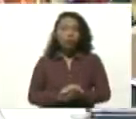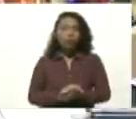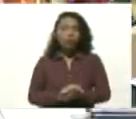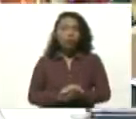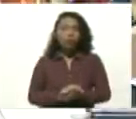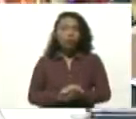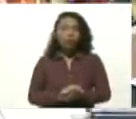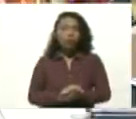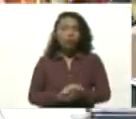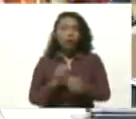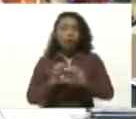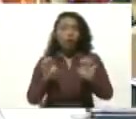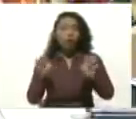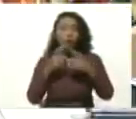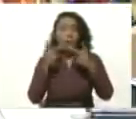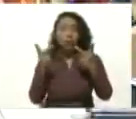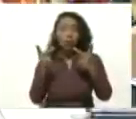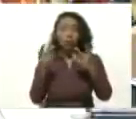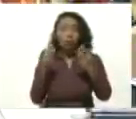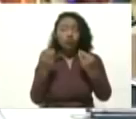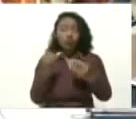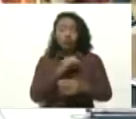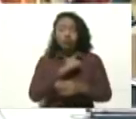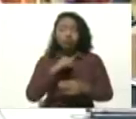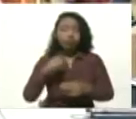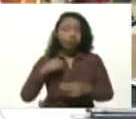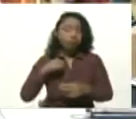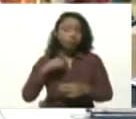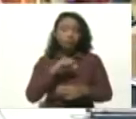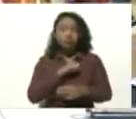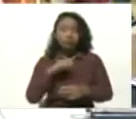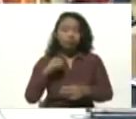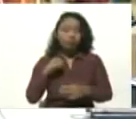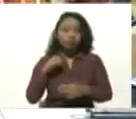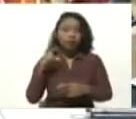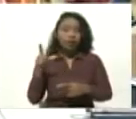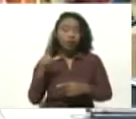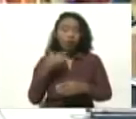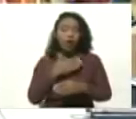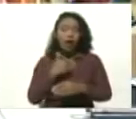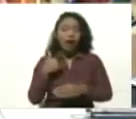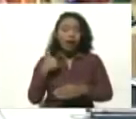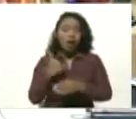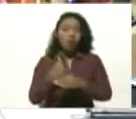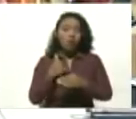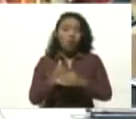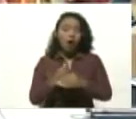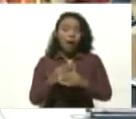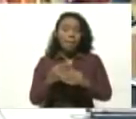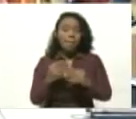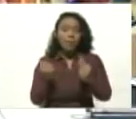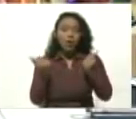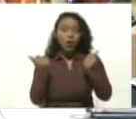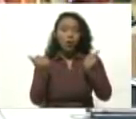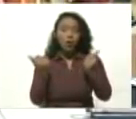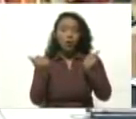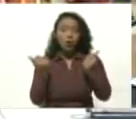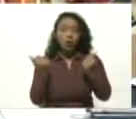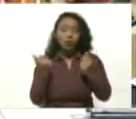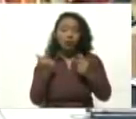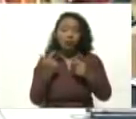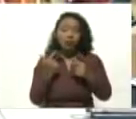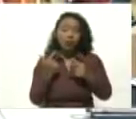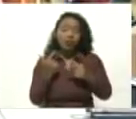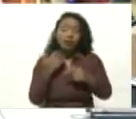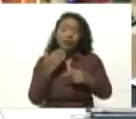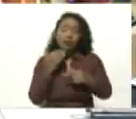La educación pública la habían privatizado y la estaban desapareciendo. Y prácticamente